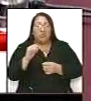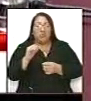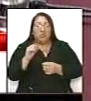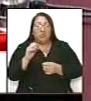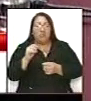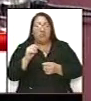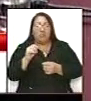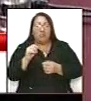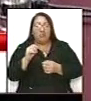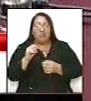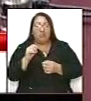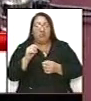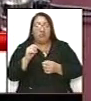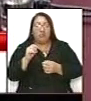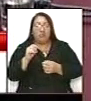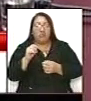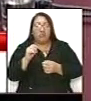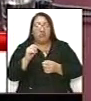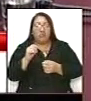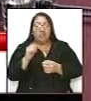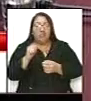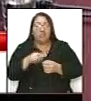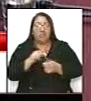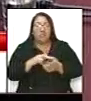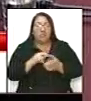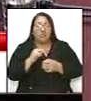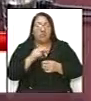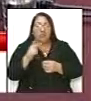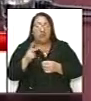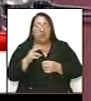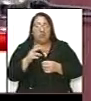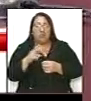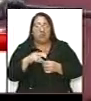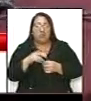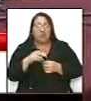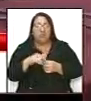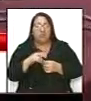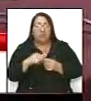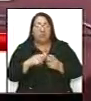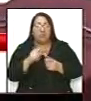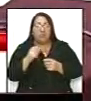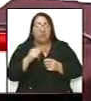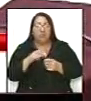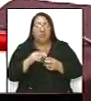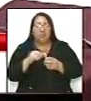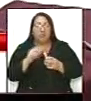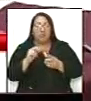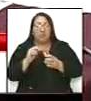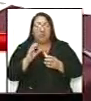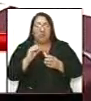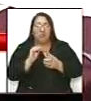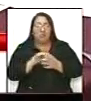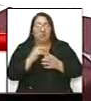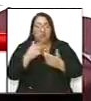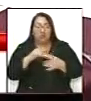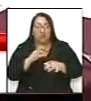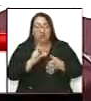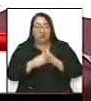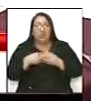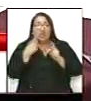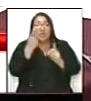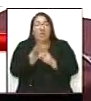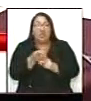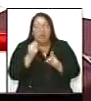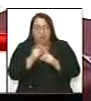Esa se mantiene. Corresponde a 1/5 de las personas que postulan, que son designadas